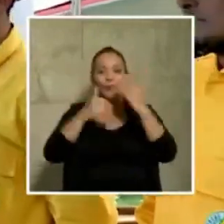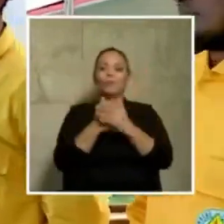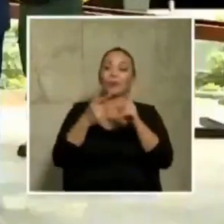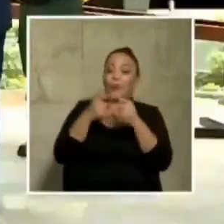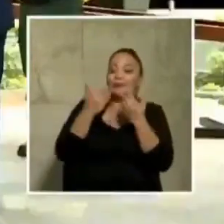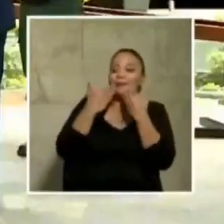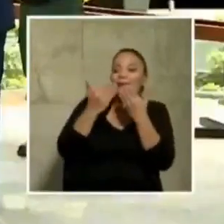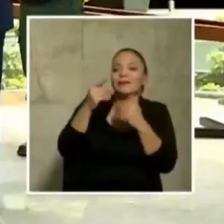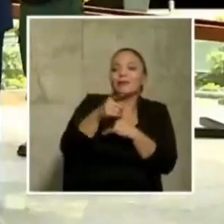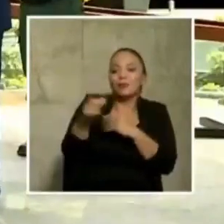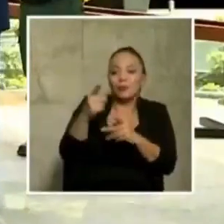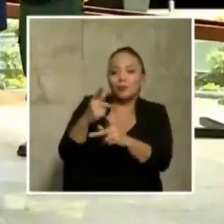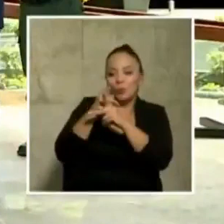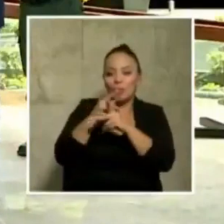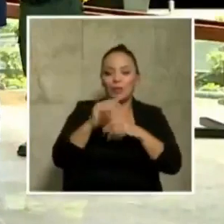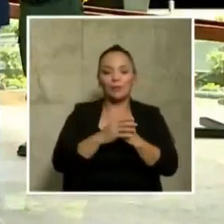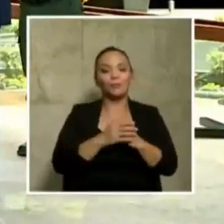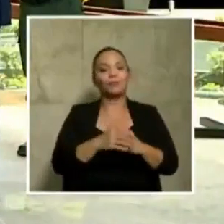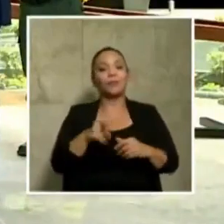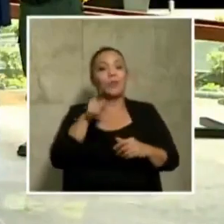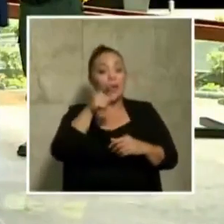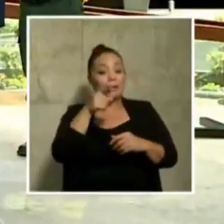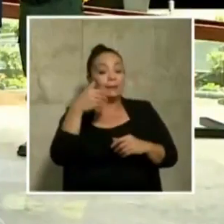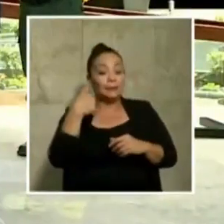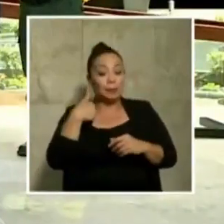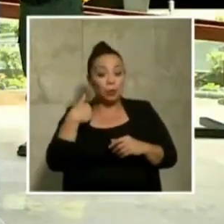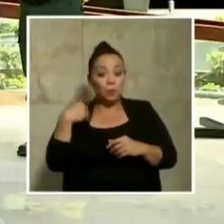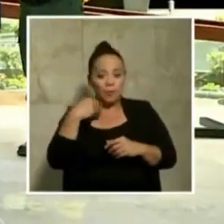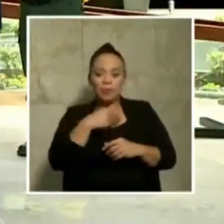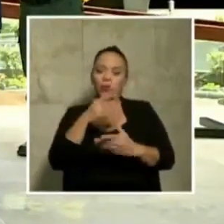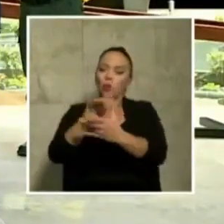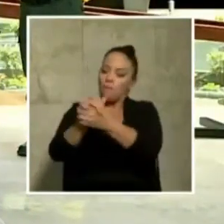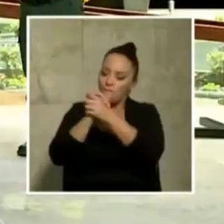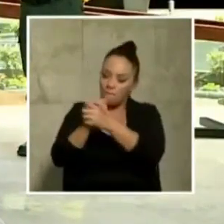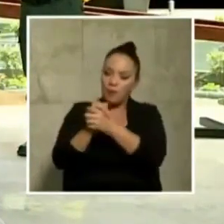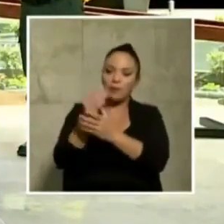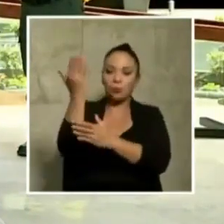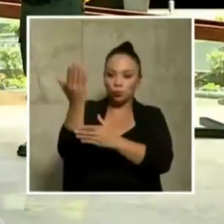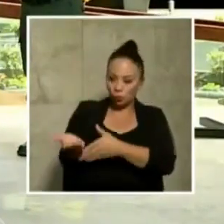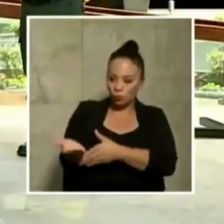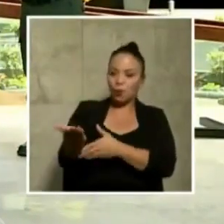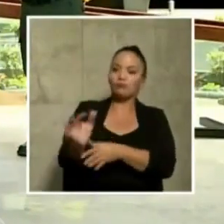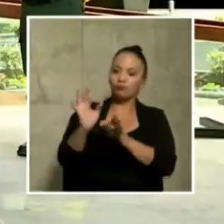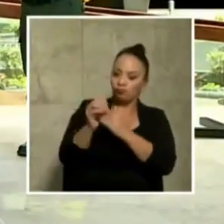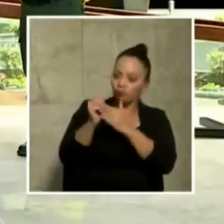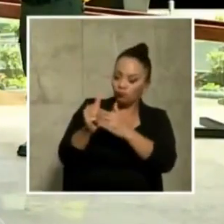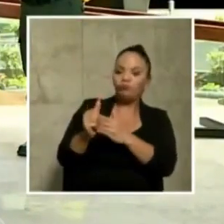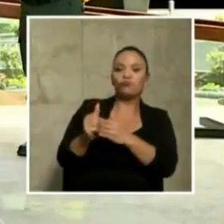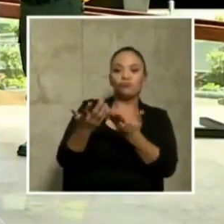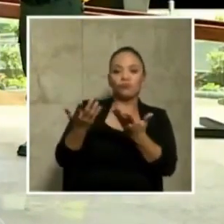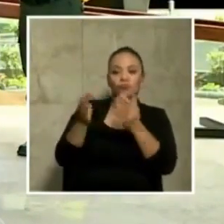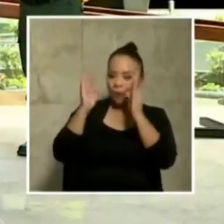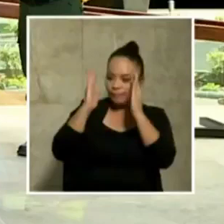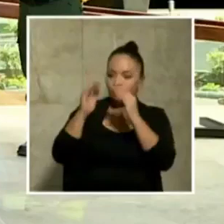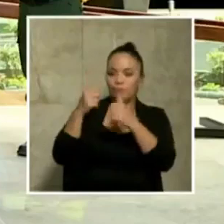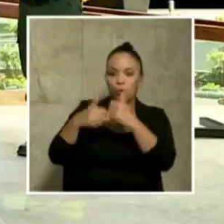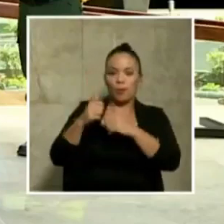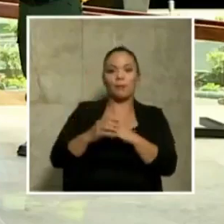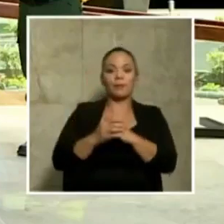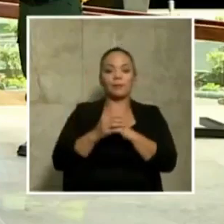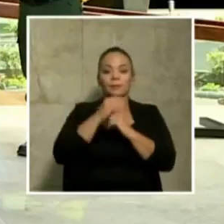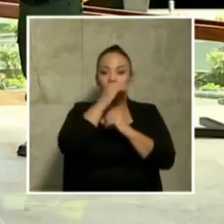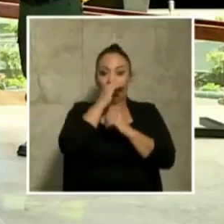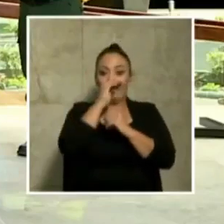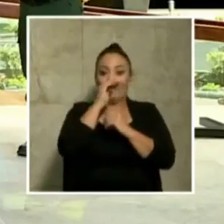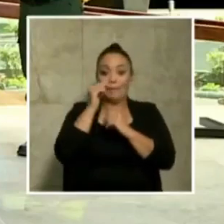A usted, señor ministro, lo felicito porque se puso adelante el problema, en el sentido de que el Niño va a ser